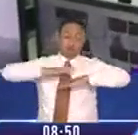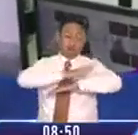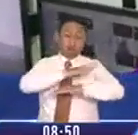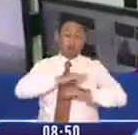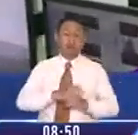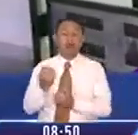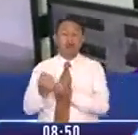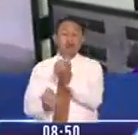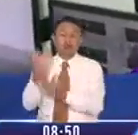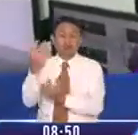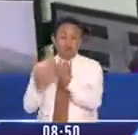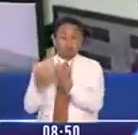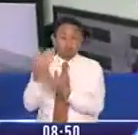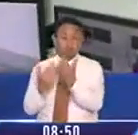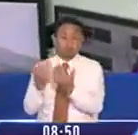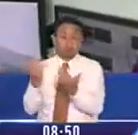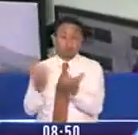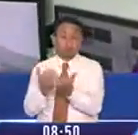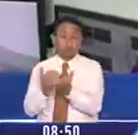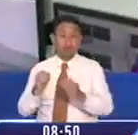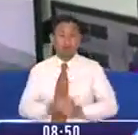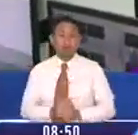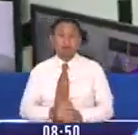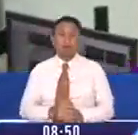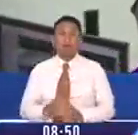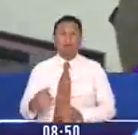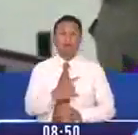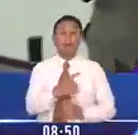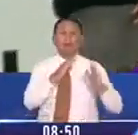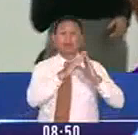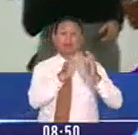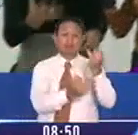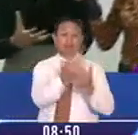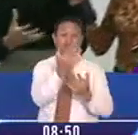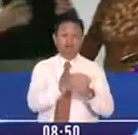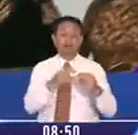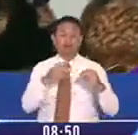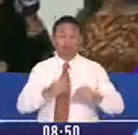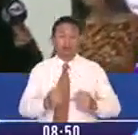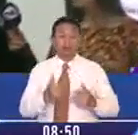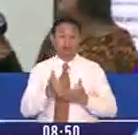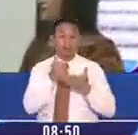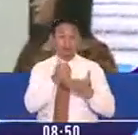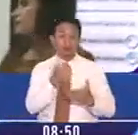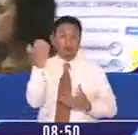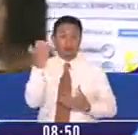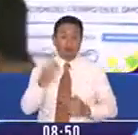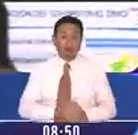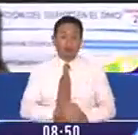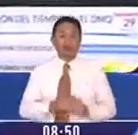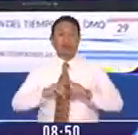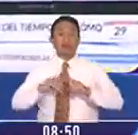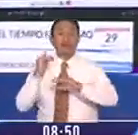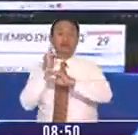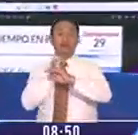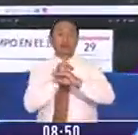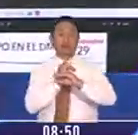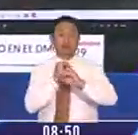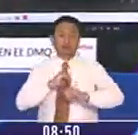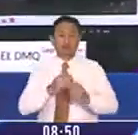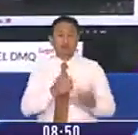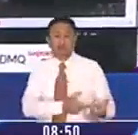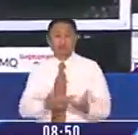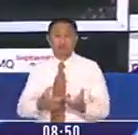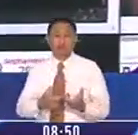incendios forestales, quema de desechos o incendios estructurales. Se coordina una respuesta de emergencia con las diferentes instituciones. Aquí tenemos cuerpo de